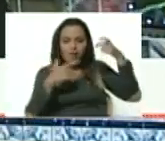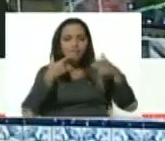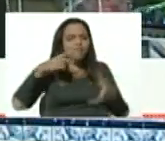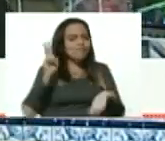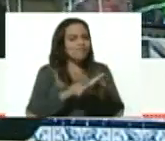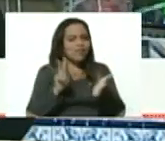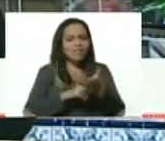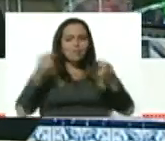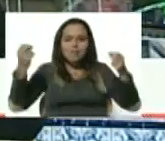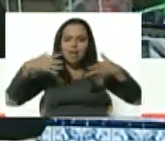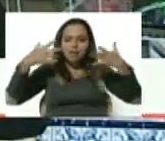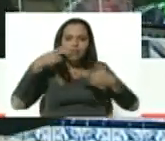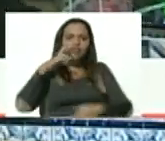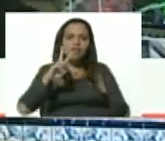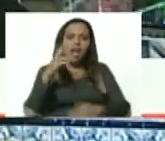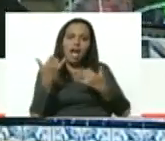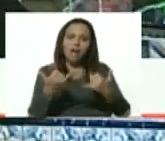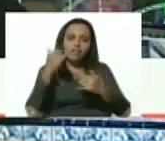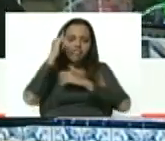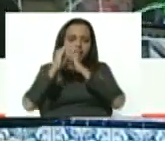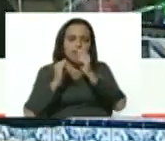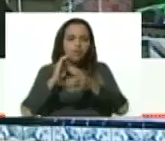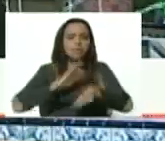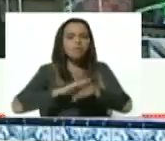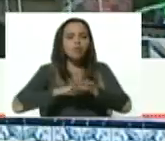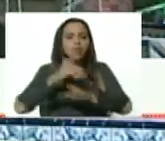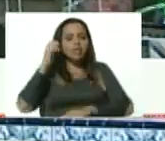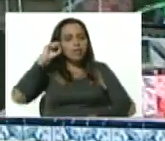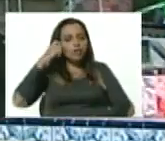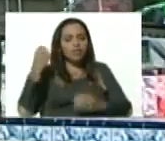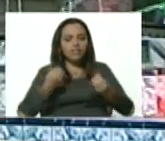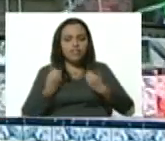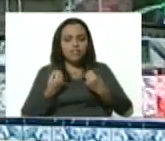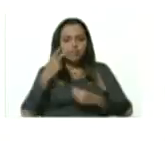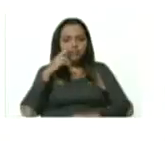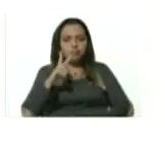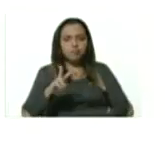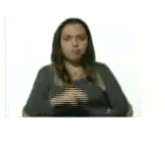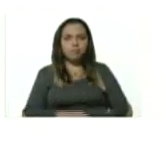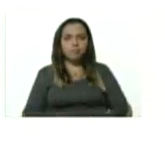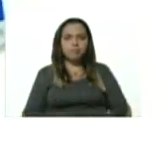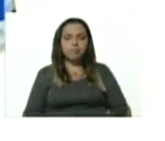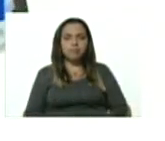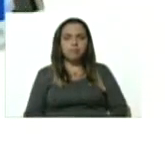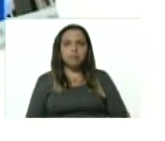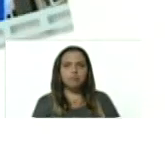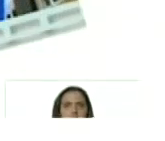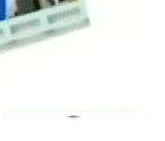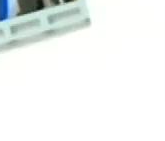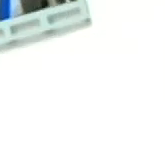verdadero milagro. Vamos a ver este video, porque recordar es vivir. Adelante, video.